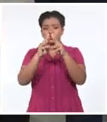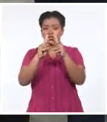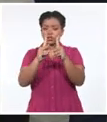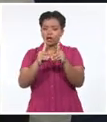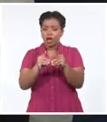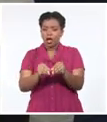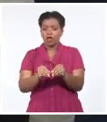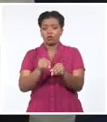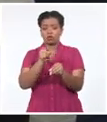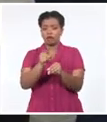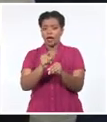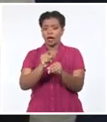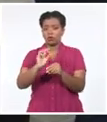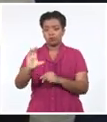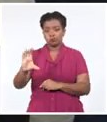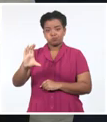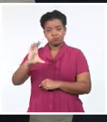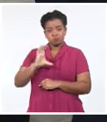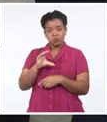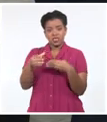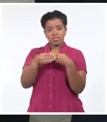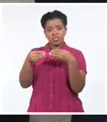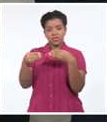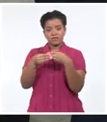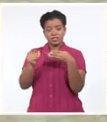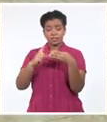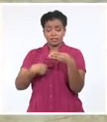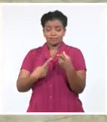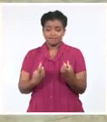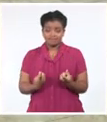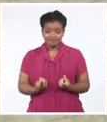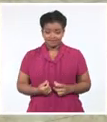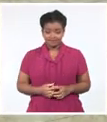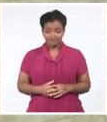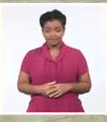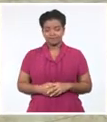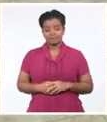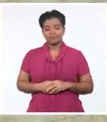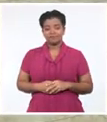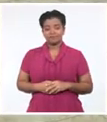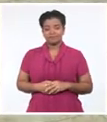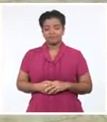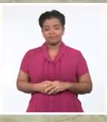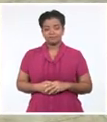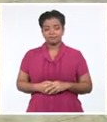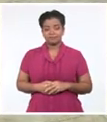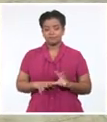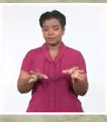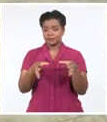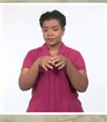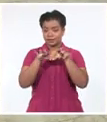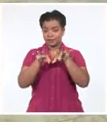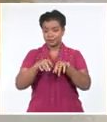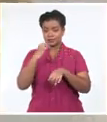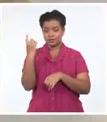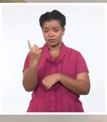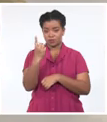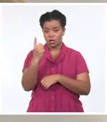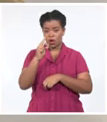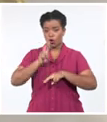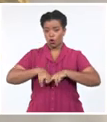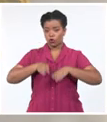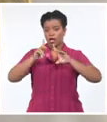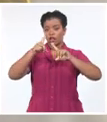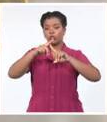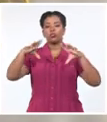de los ingresos En divisa que tanto demanda a nuestro país El secretariado Nacional del sindicato de hotelería y turismo